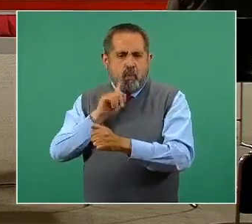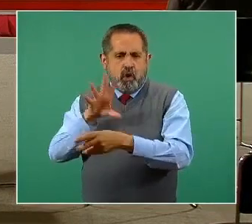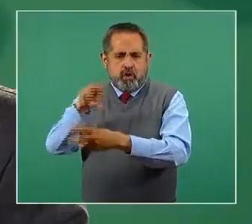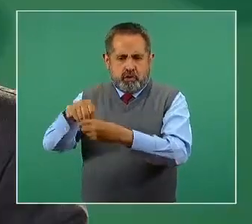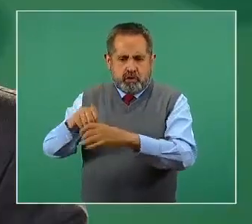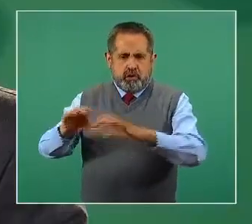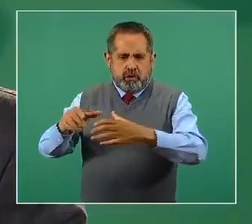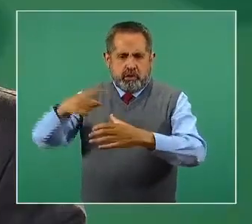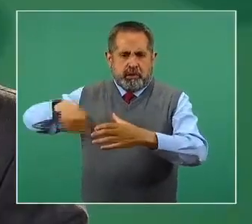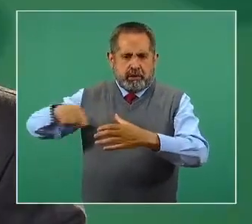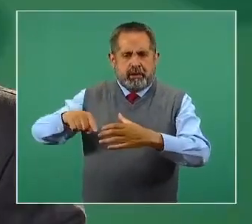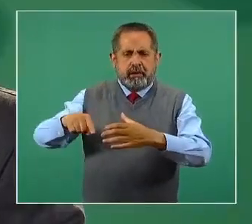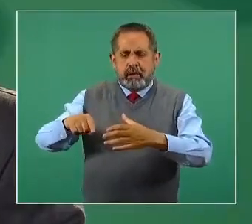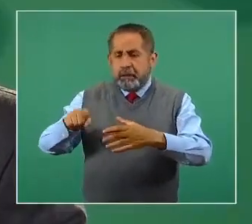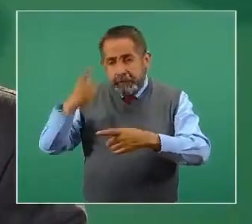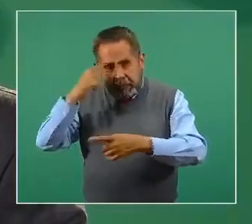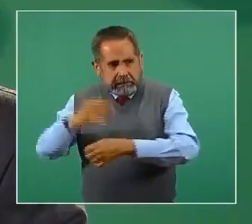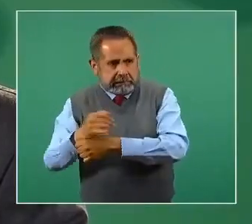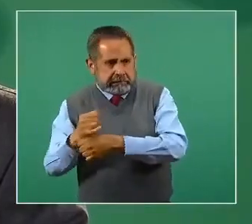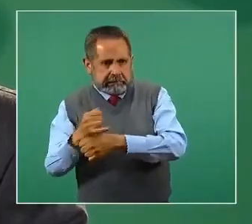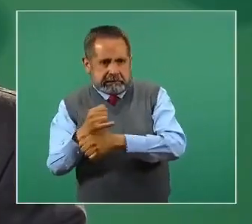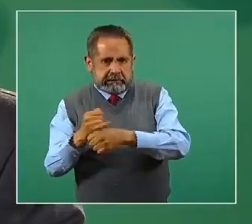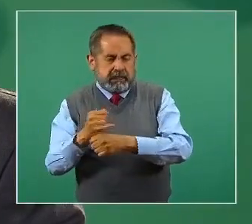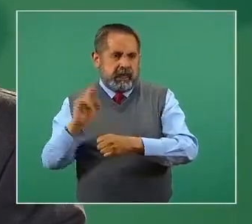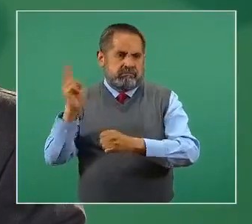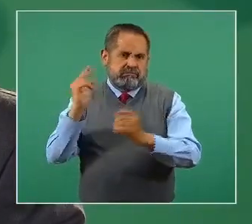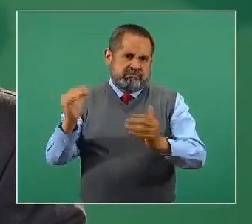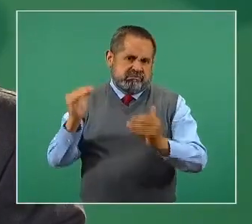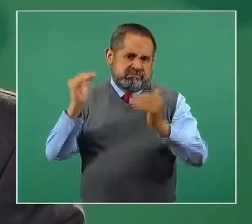de instituciones de investigación superior,